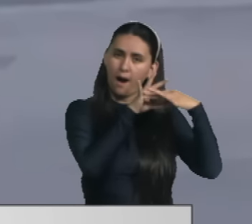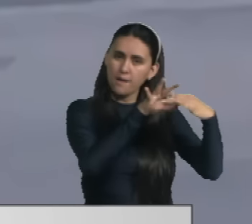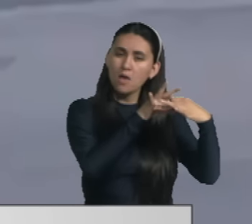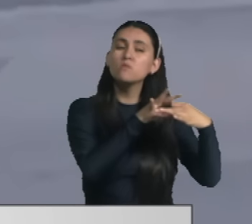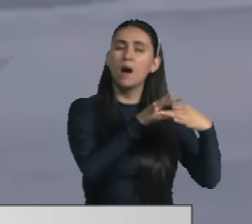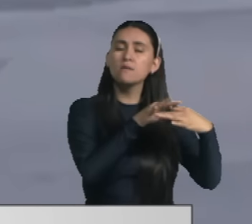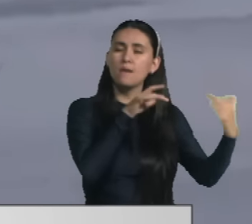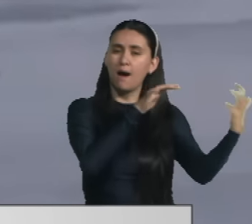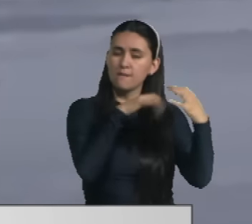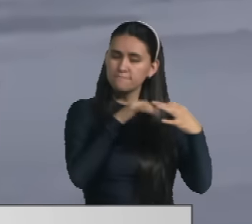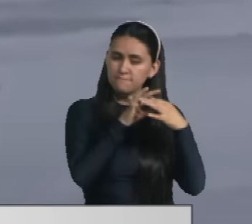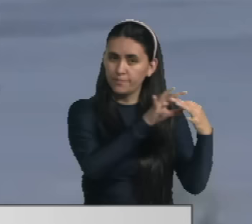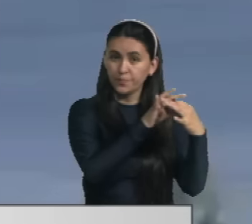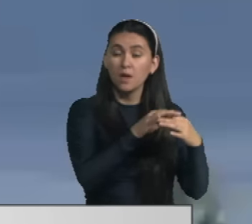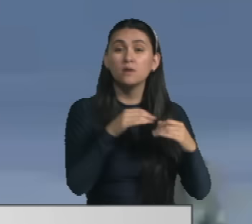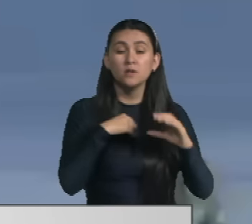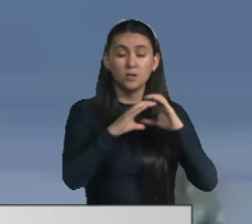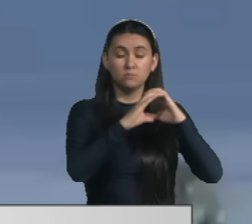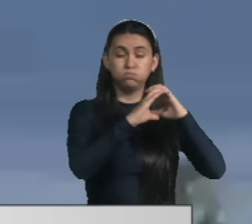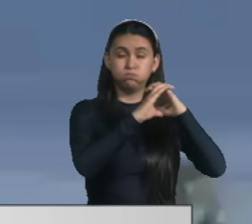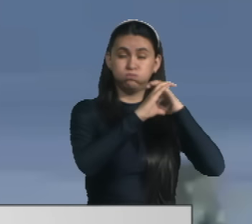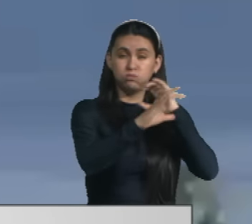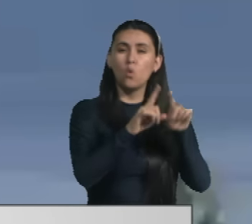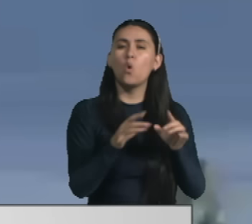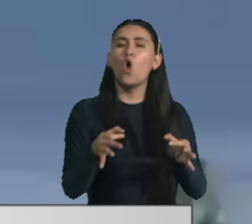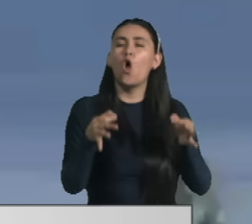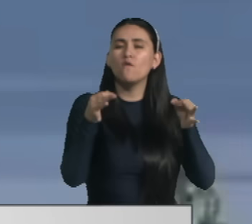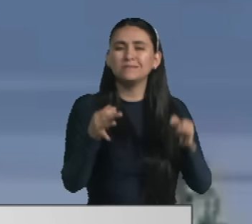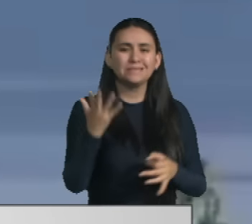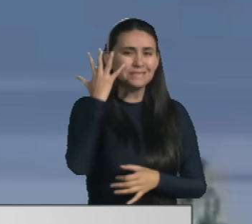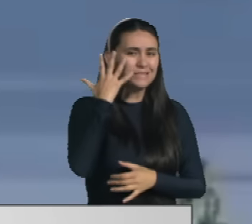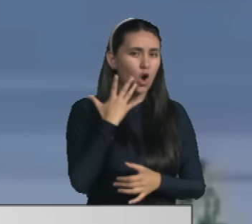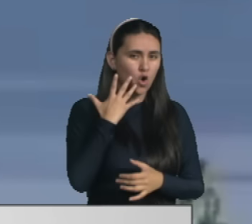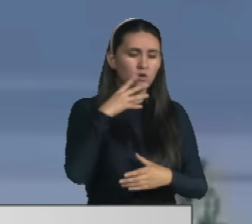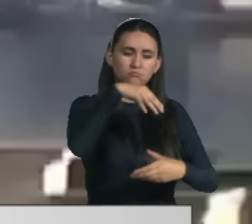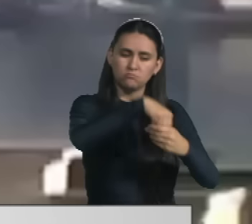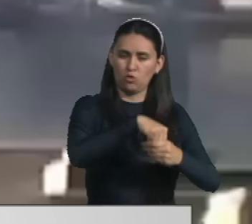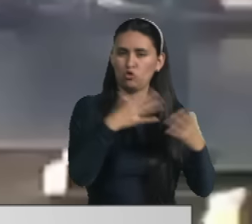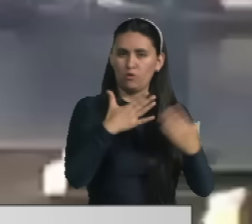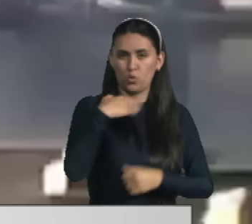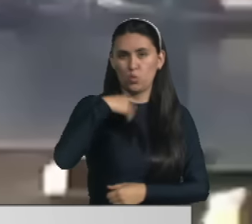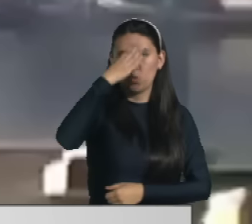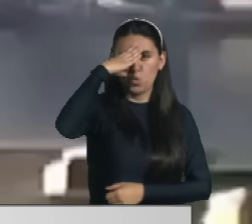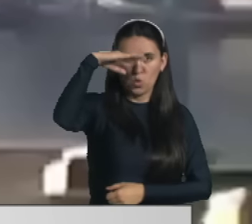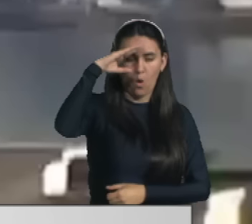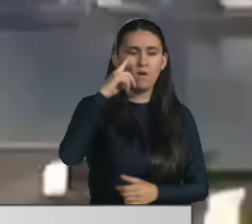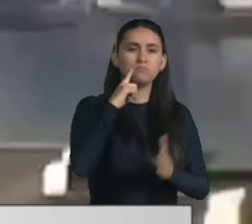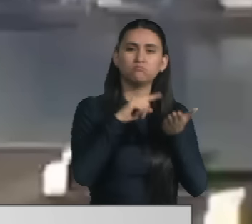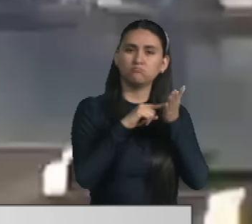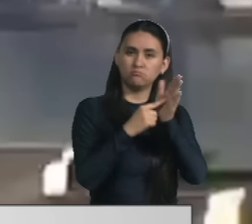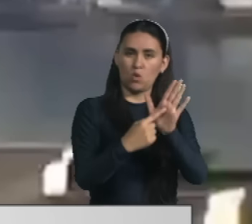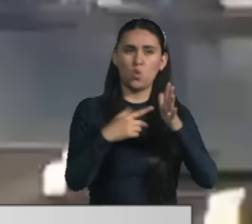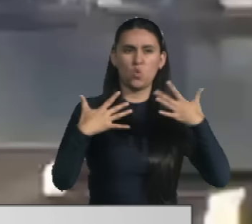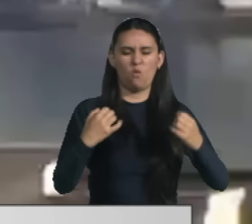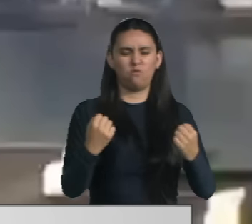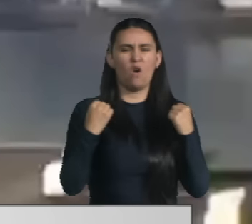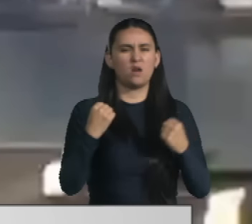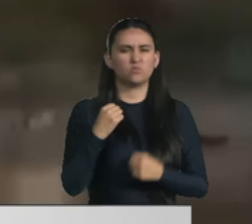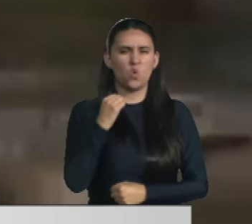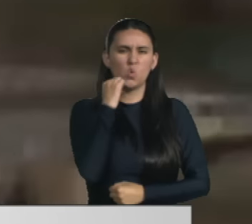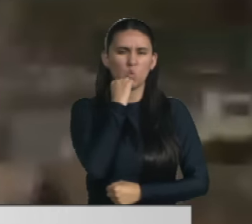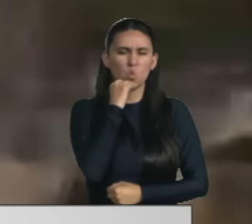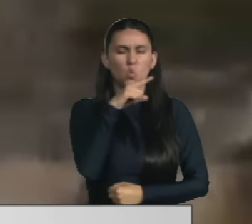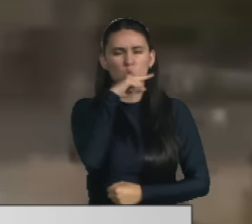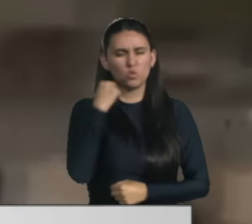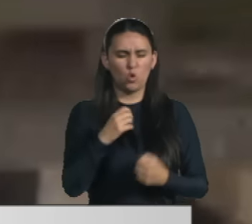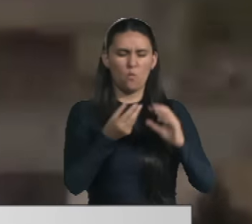Fría. Los buques llevarán a cabo una visita oficial de 5 días en la isla caribeña, una demostración de fuerza rusa. Entre tanto,